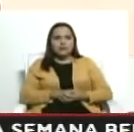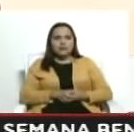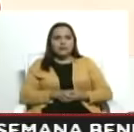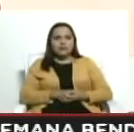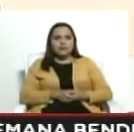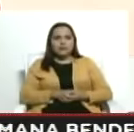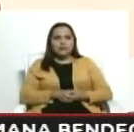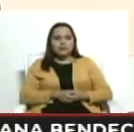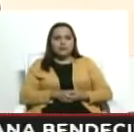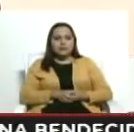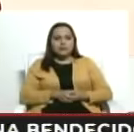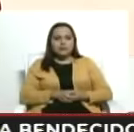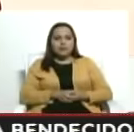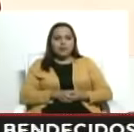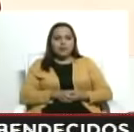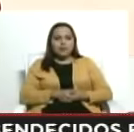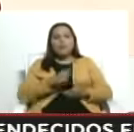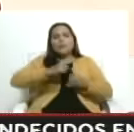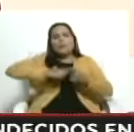y en consecuencia